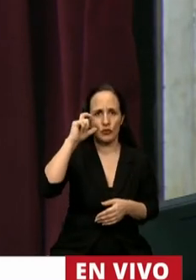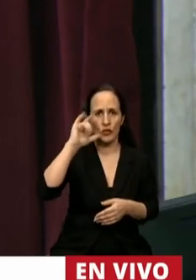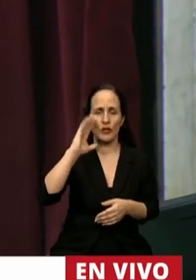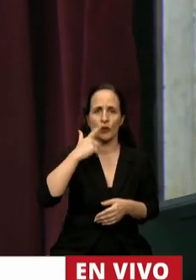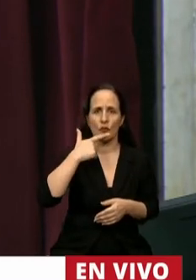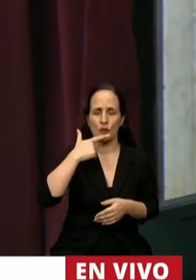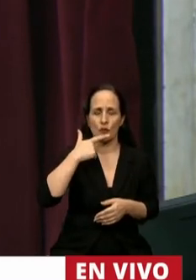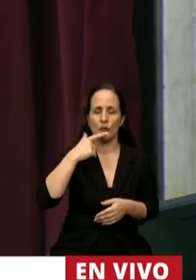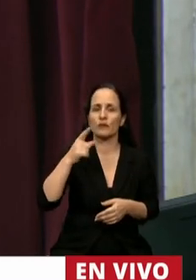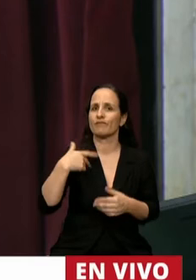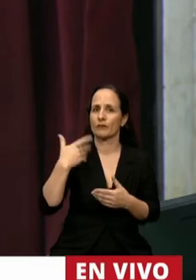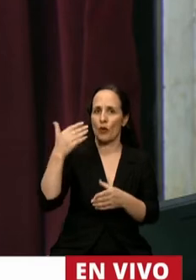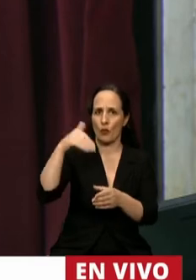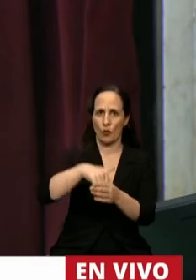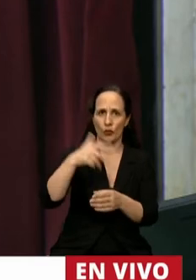Negativo, presidente.